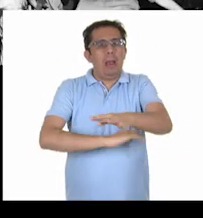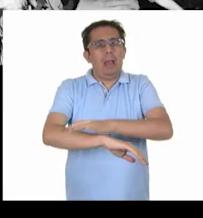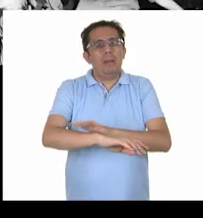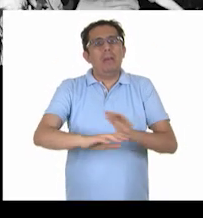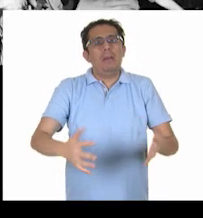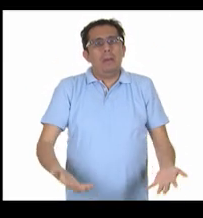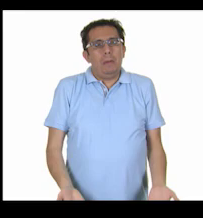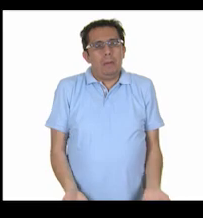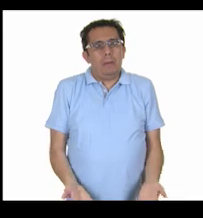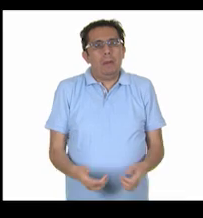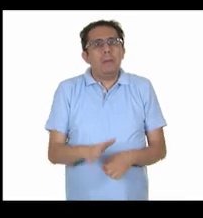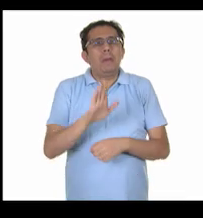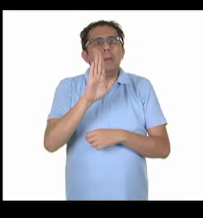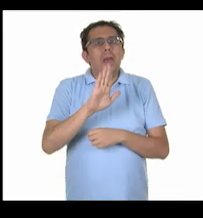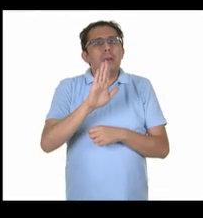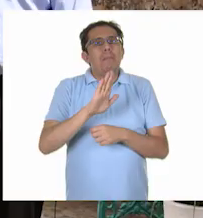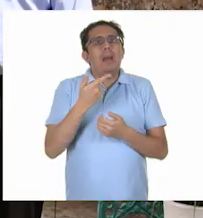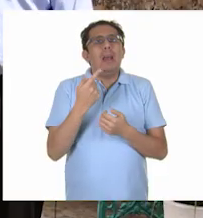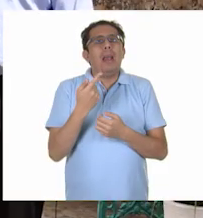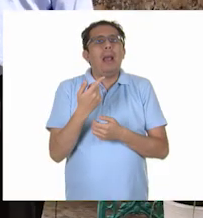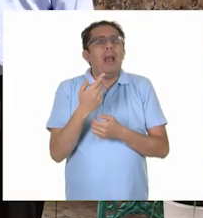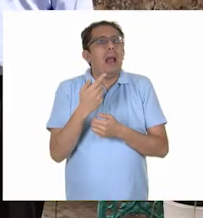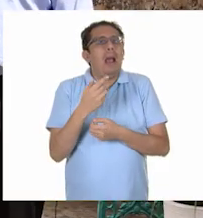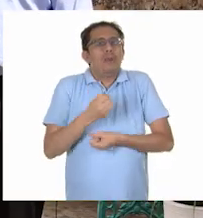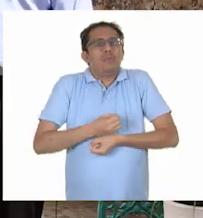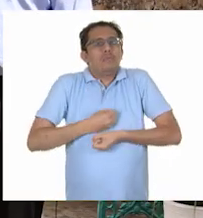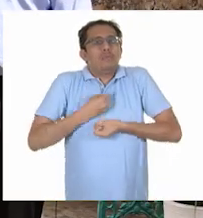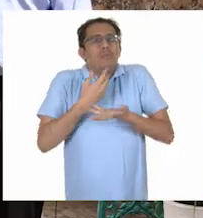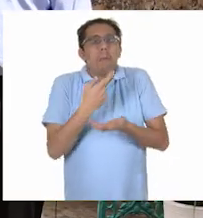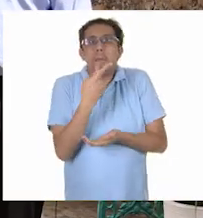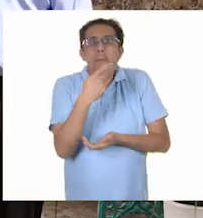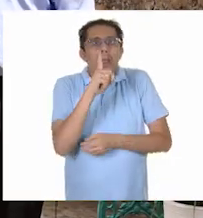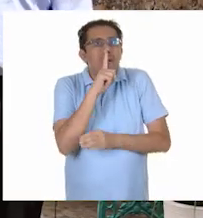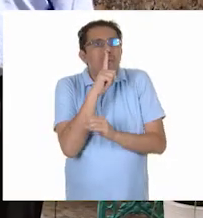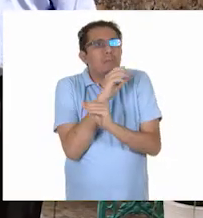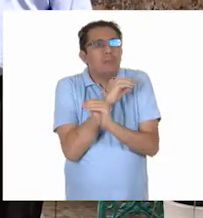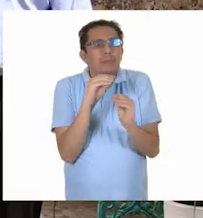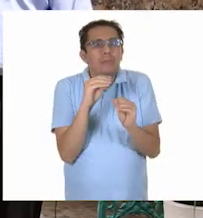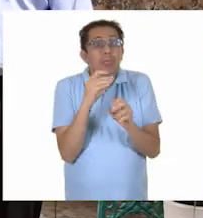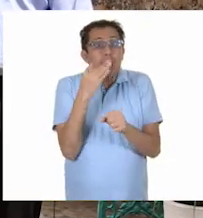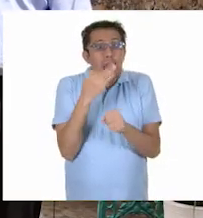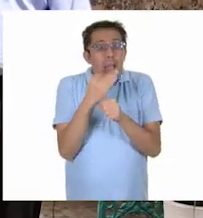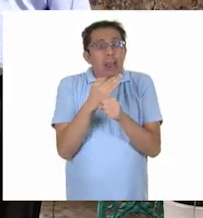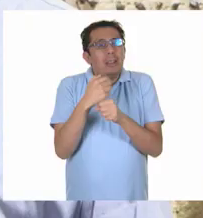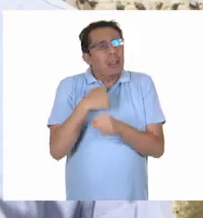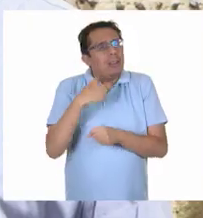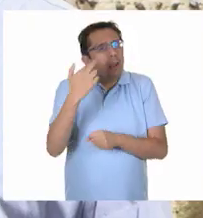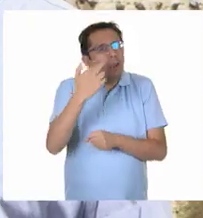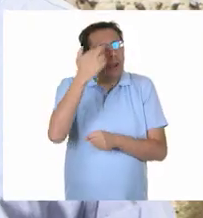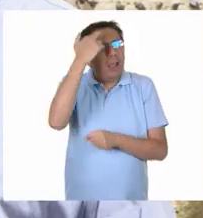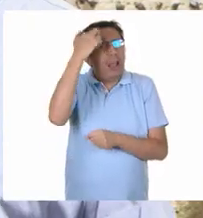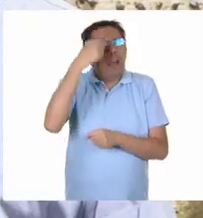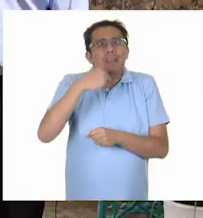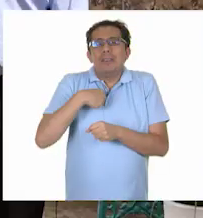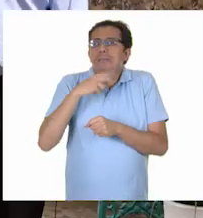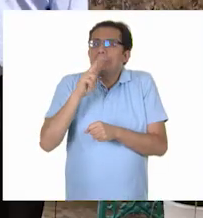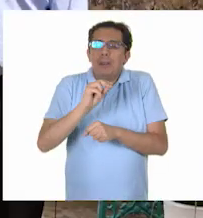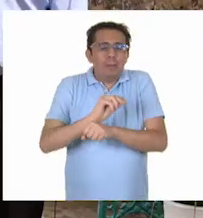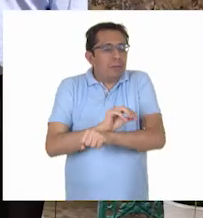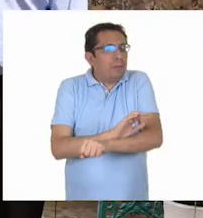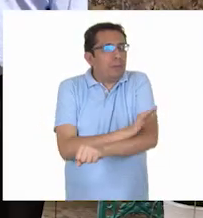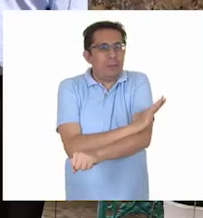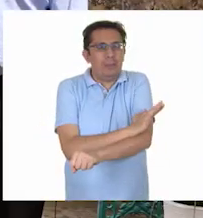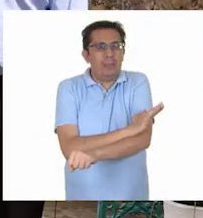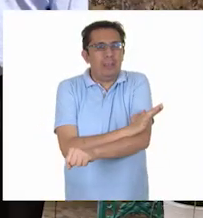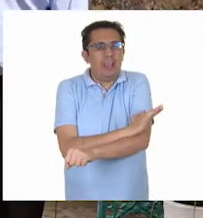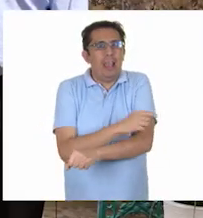y parecía que hablaba en el silencio. Ahorita que lo estoy platicando, ahorita que lo acabo de recordar, mi piel se enchina. Me fijaba